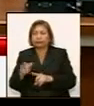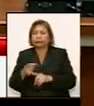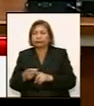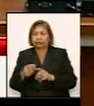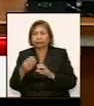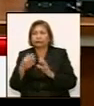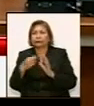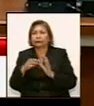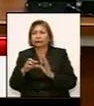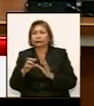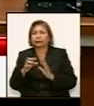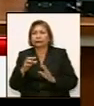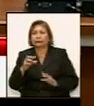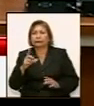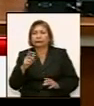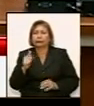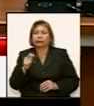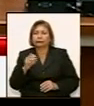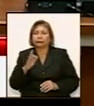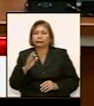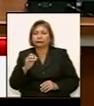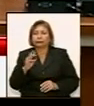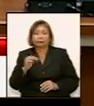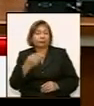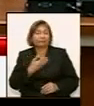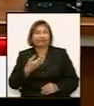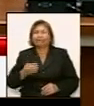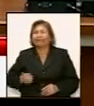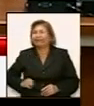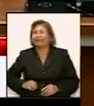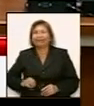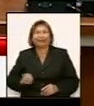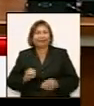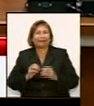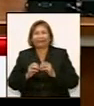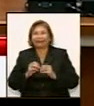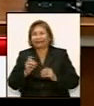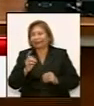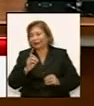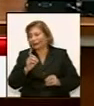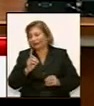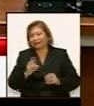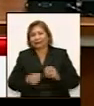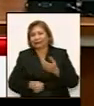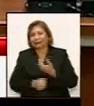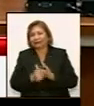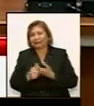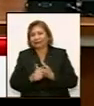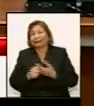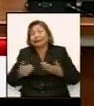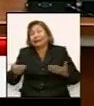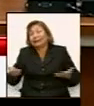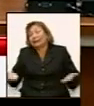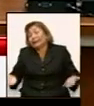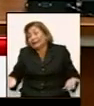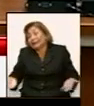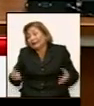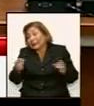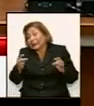señala, no pasa por una regulación del Estado, que suelen ser regulaciones peligrosas, y hay